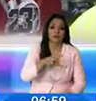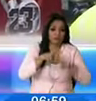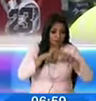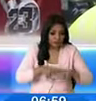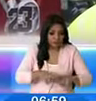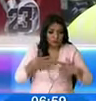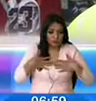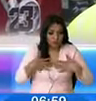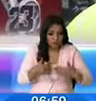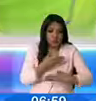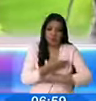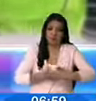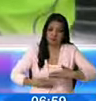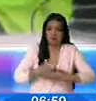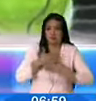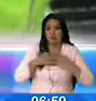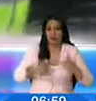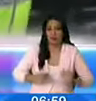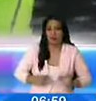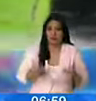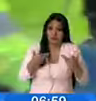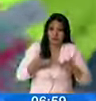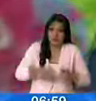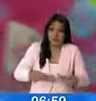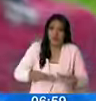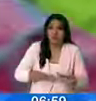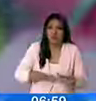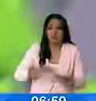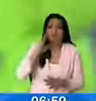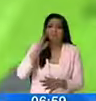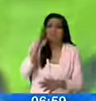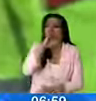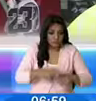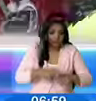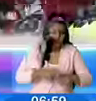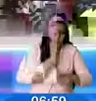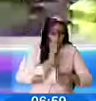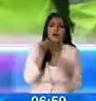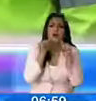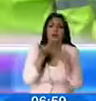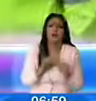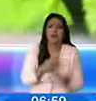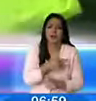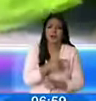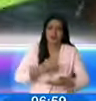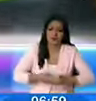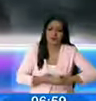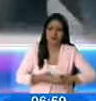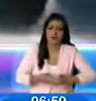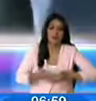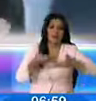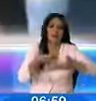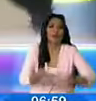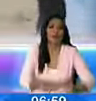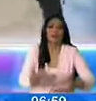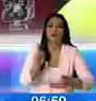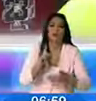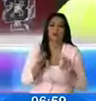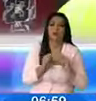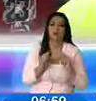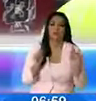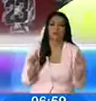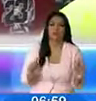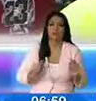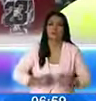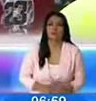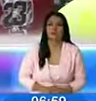su estado médico. Paso seguido, los agentes habrían conseguido ubicar a la quien habría argumentado un testimonio diferente.